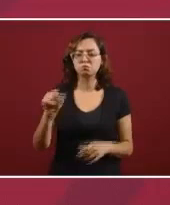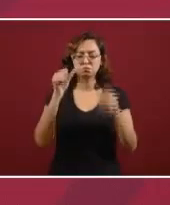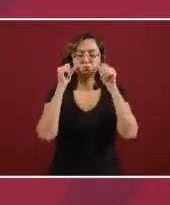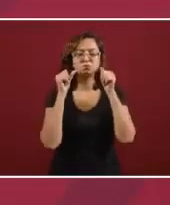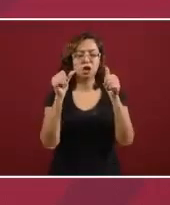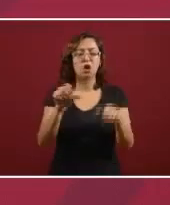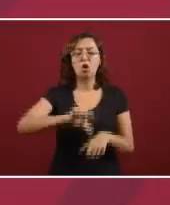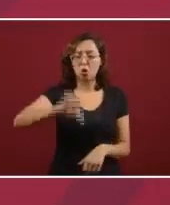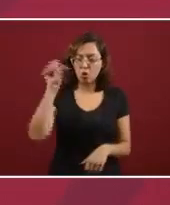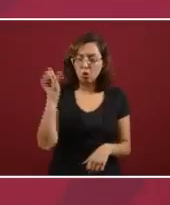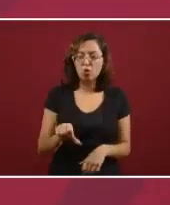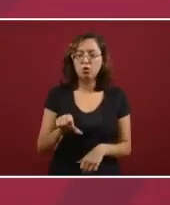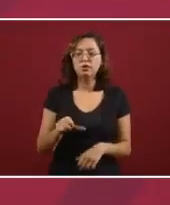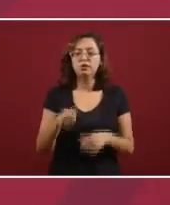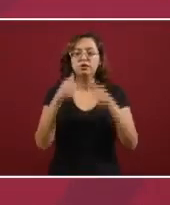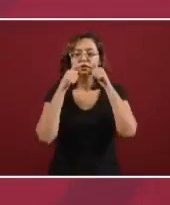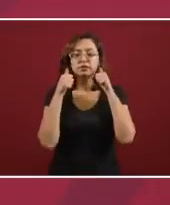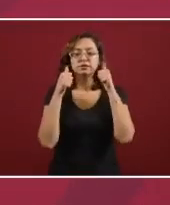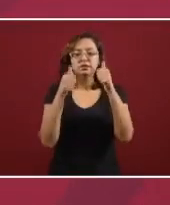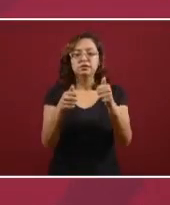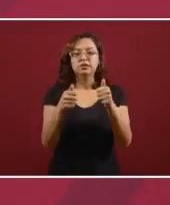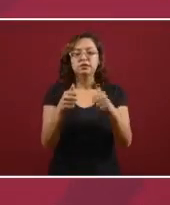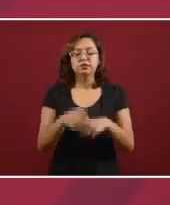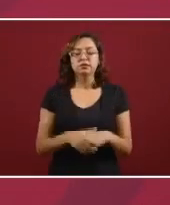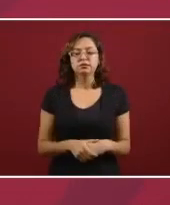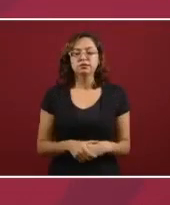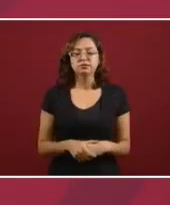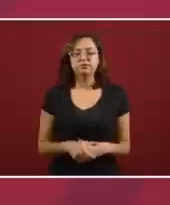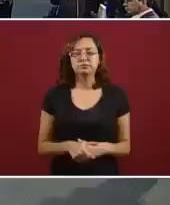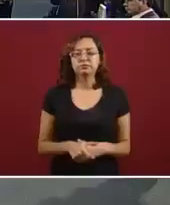les atiende. Ahora nos